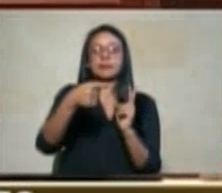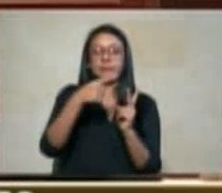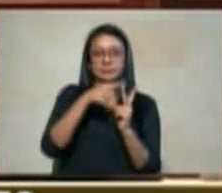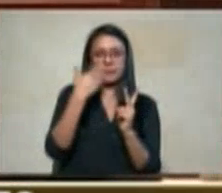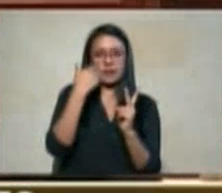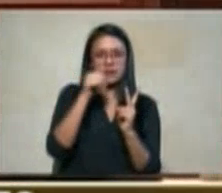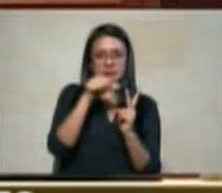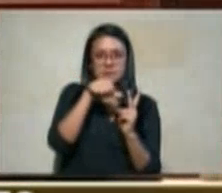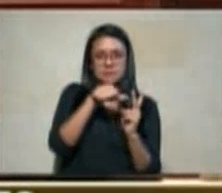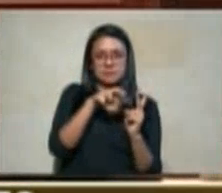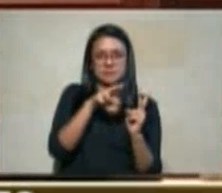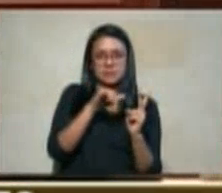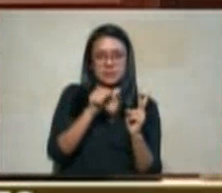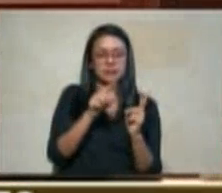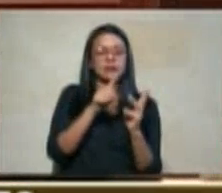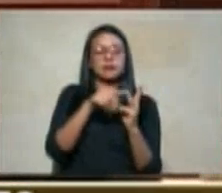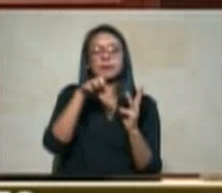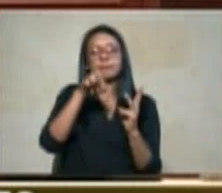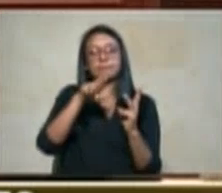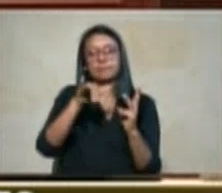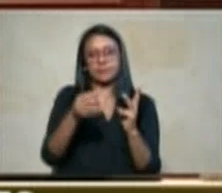Gracias, presidente. No, yo quería